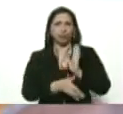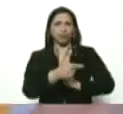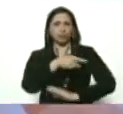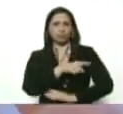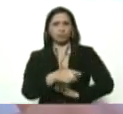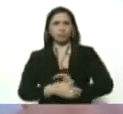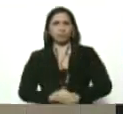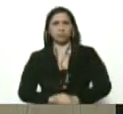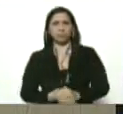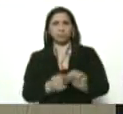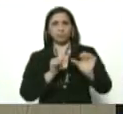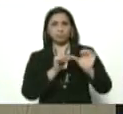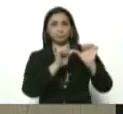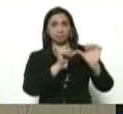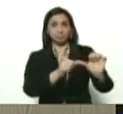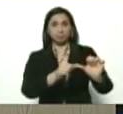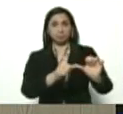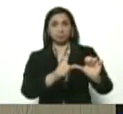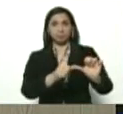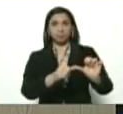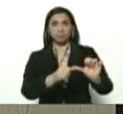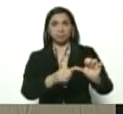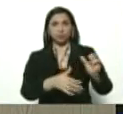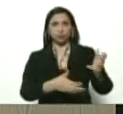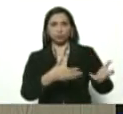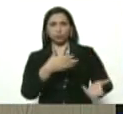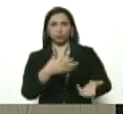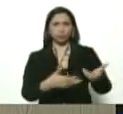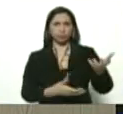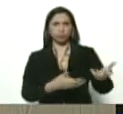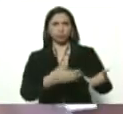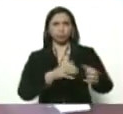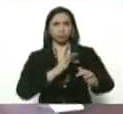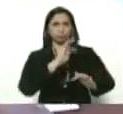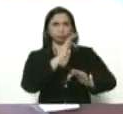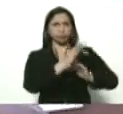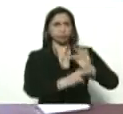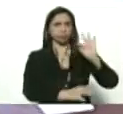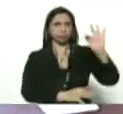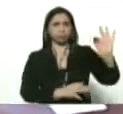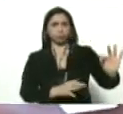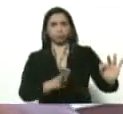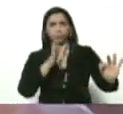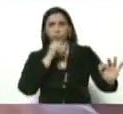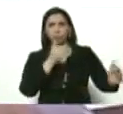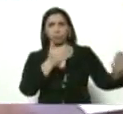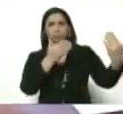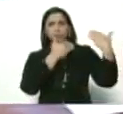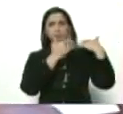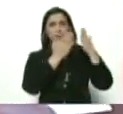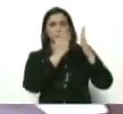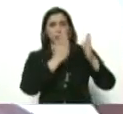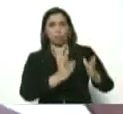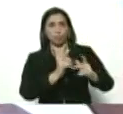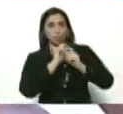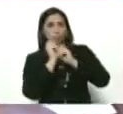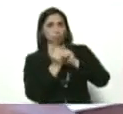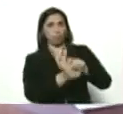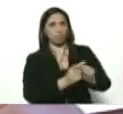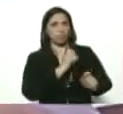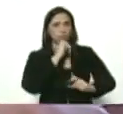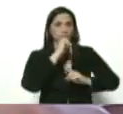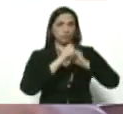vivo sigue encendido el foco de la irresponsabilidad el foco de la avaricia